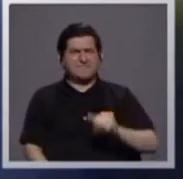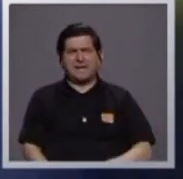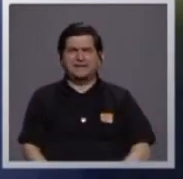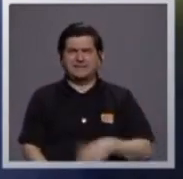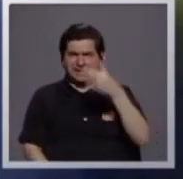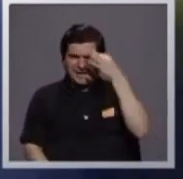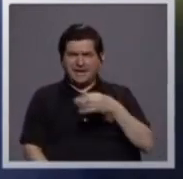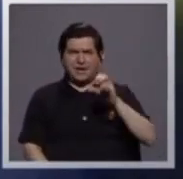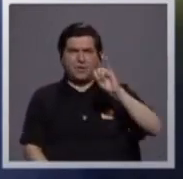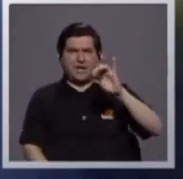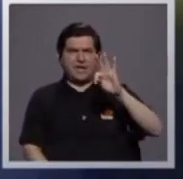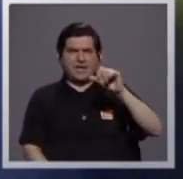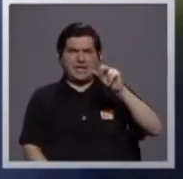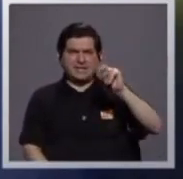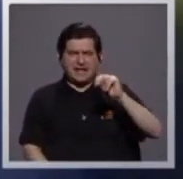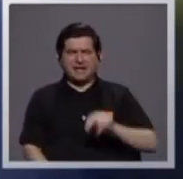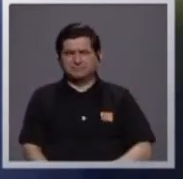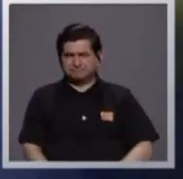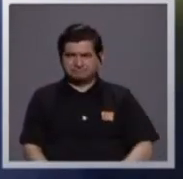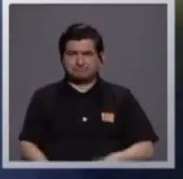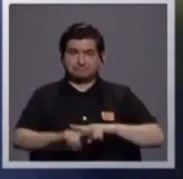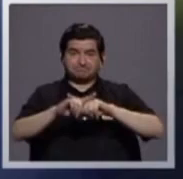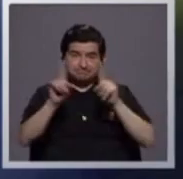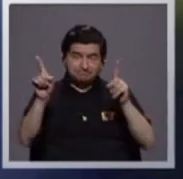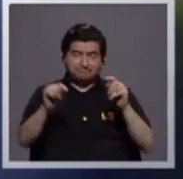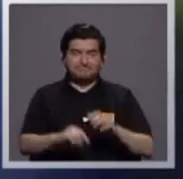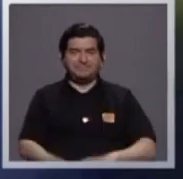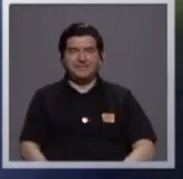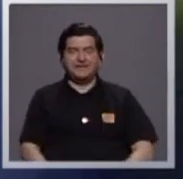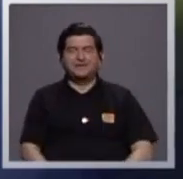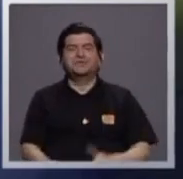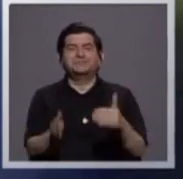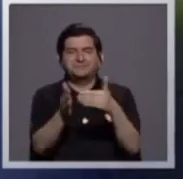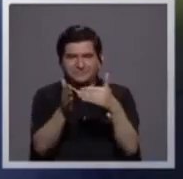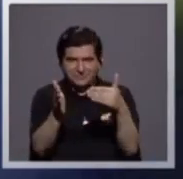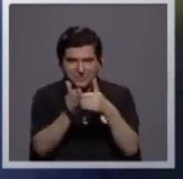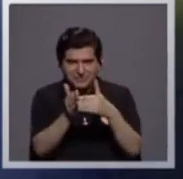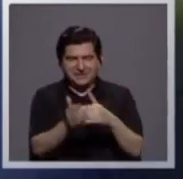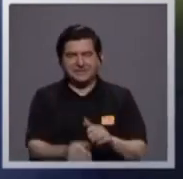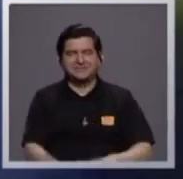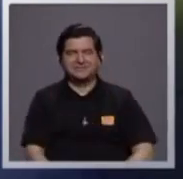engaña, por ahí andaba la cosa. Pero bueno, de nuevo,